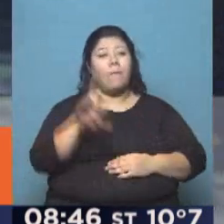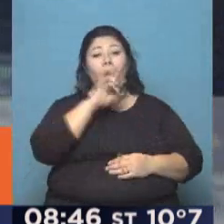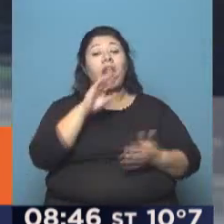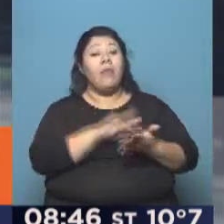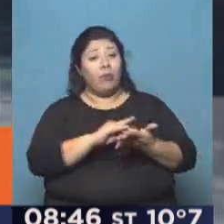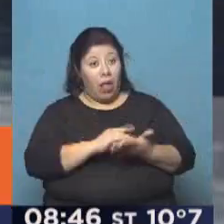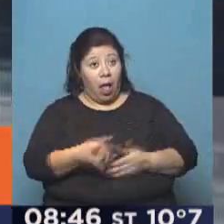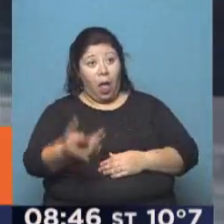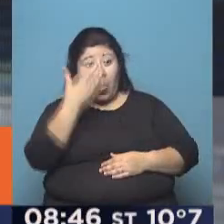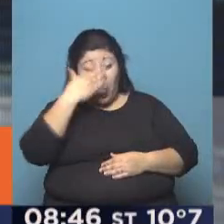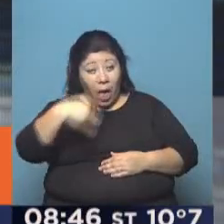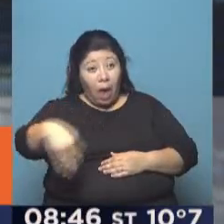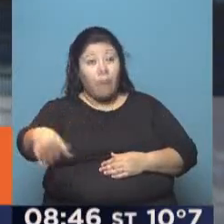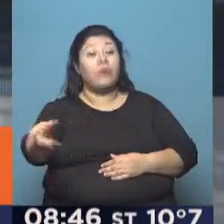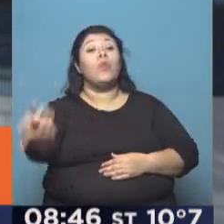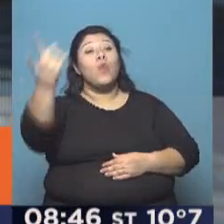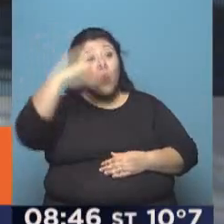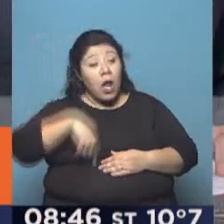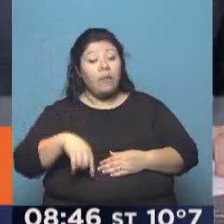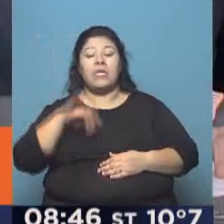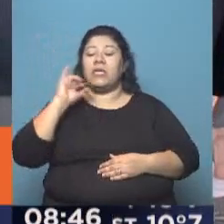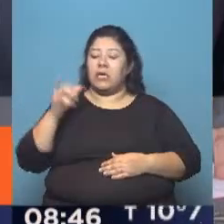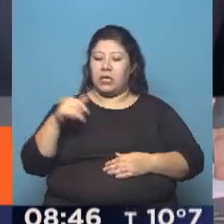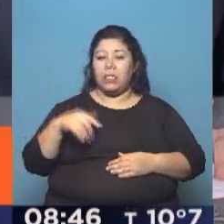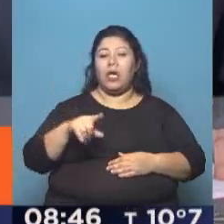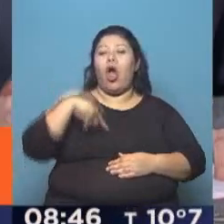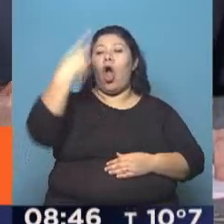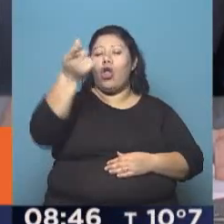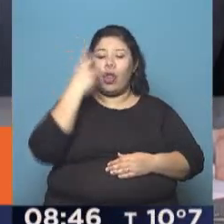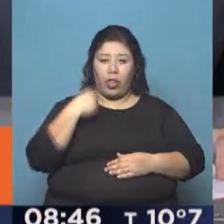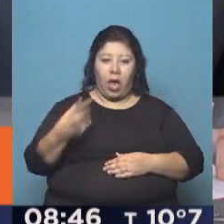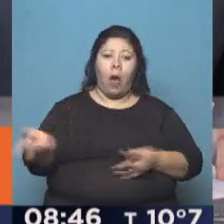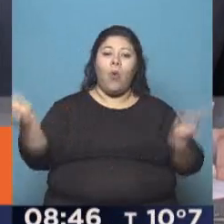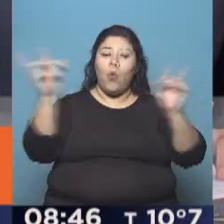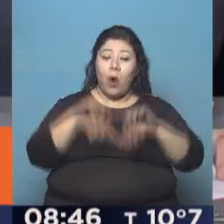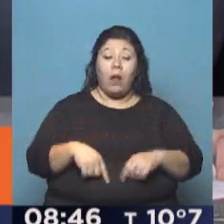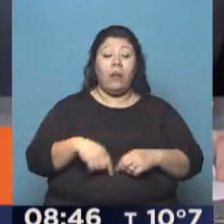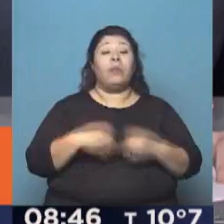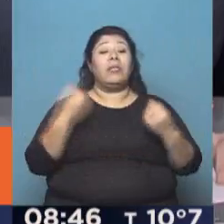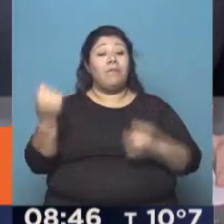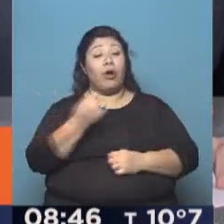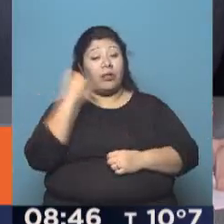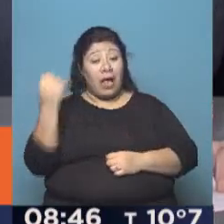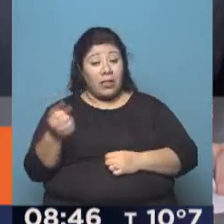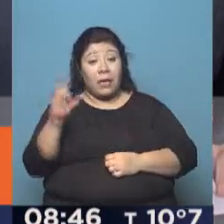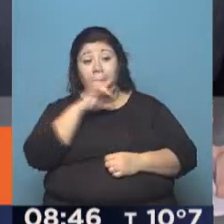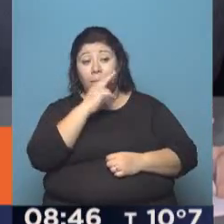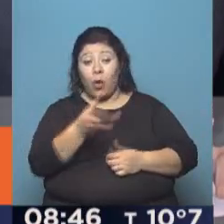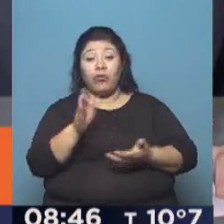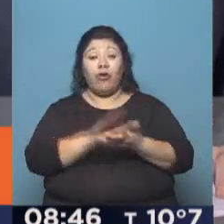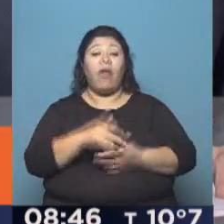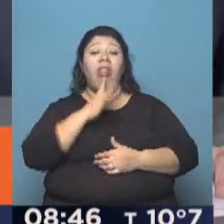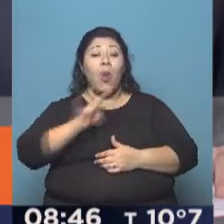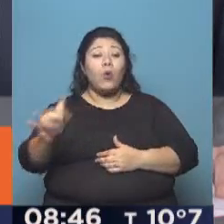temas y en el noticiero vamos muy rapidito pero no queremos dejar de darle lugar de importancia sobre todo por las enormes repercusiones de las